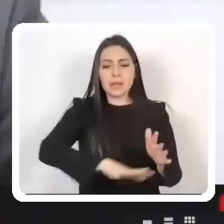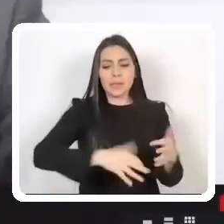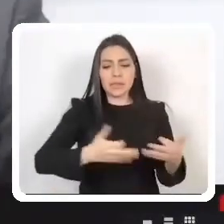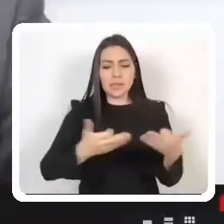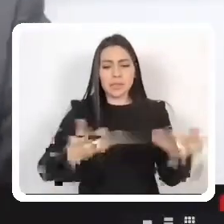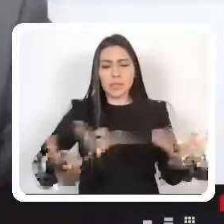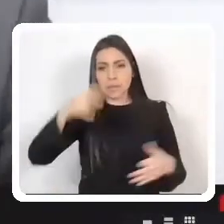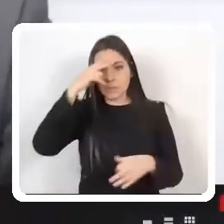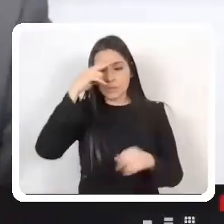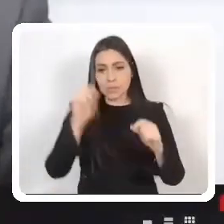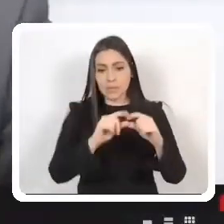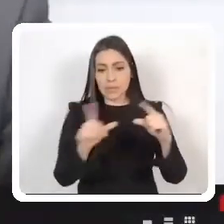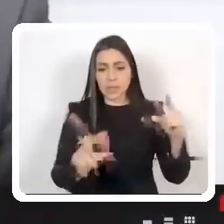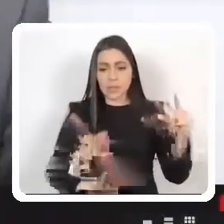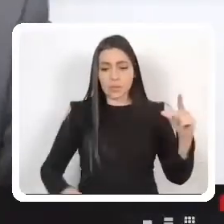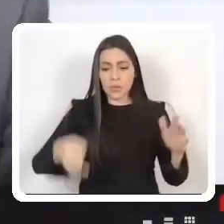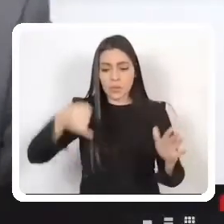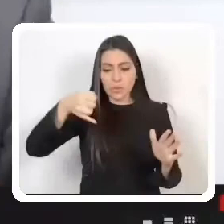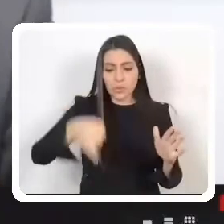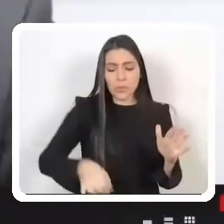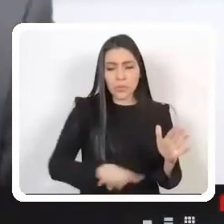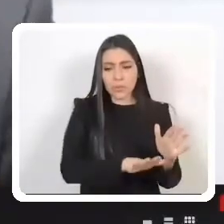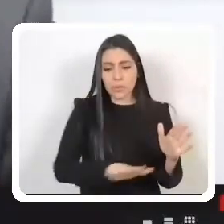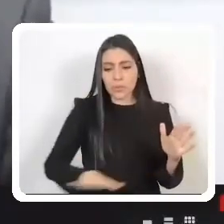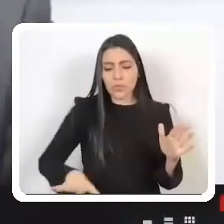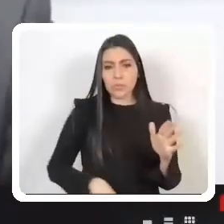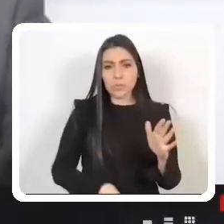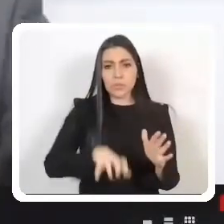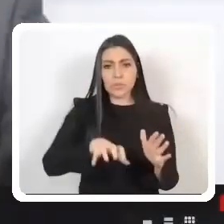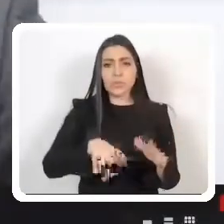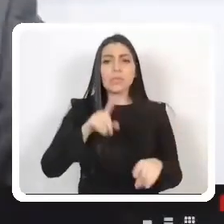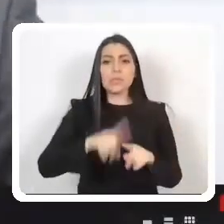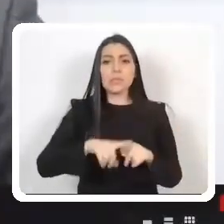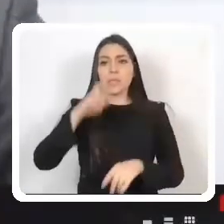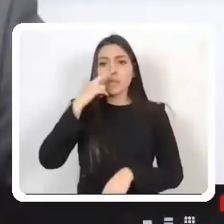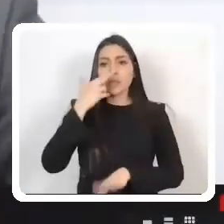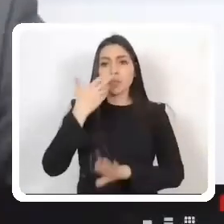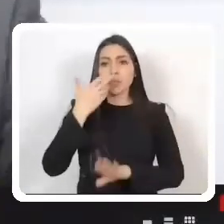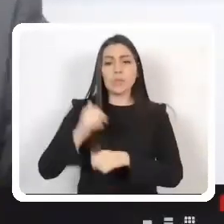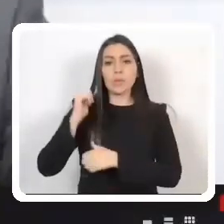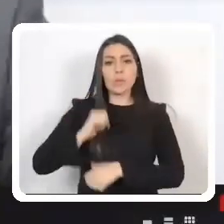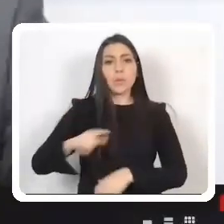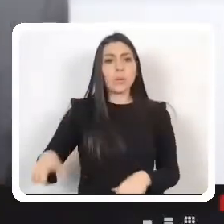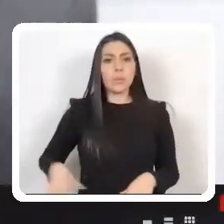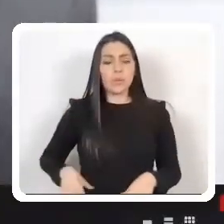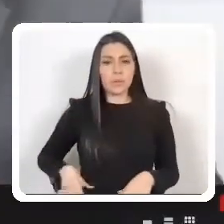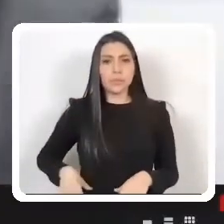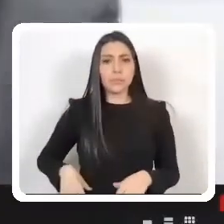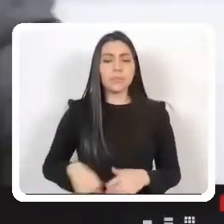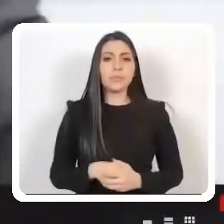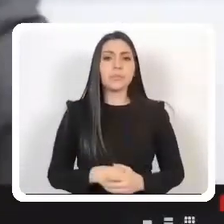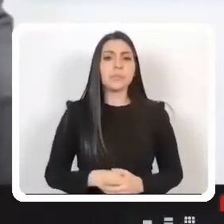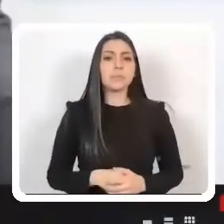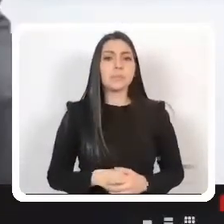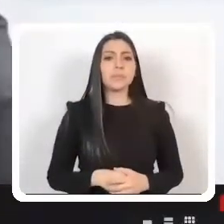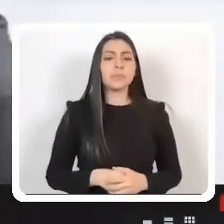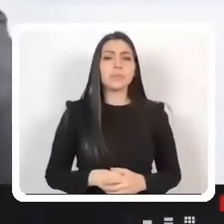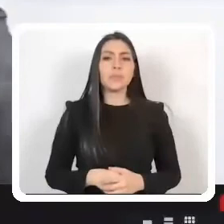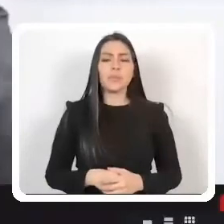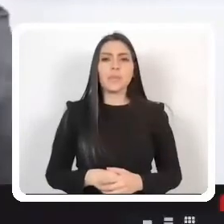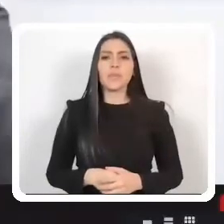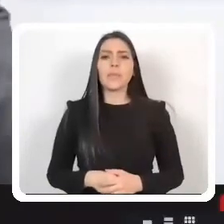su explotación debían ser responsabilidad del Estado. Pero los poderes,